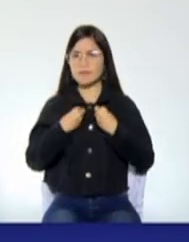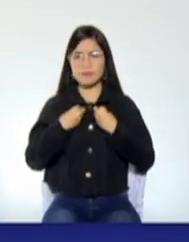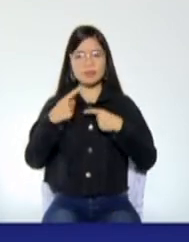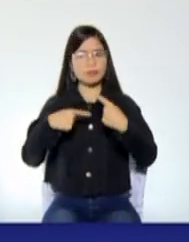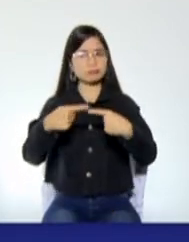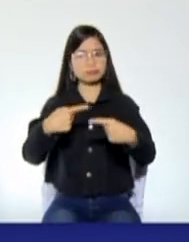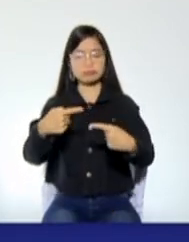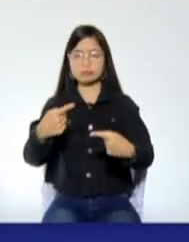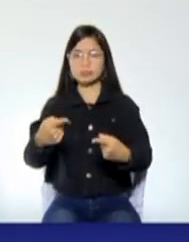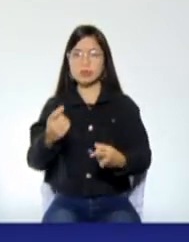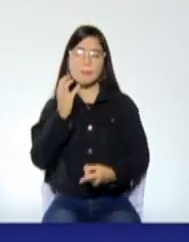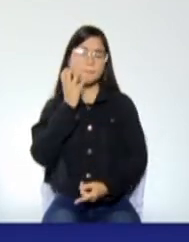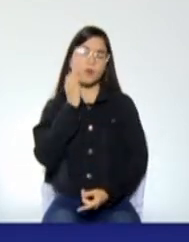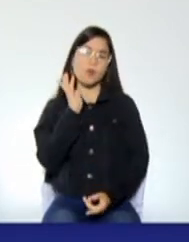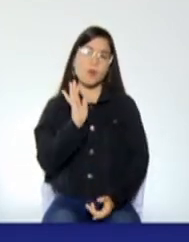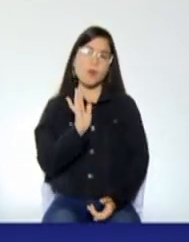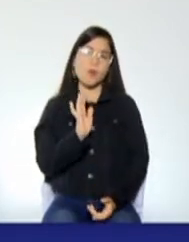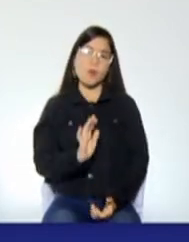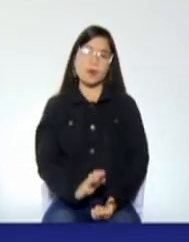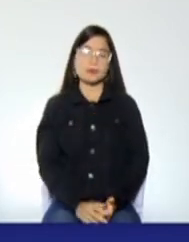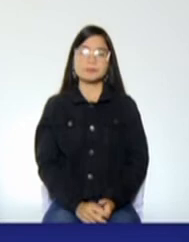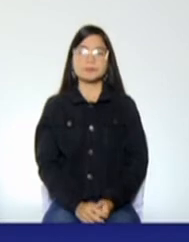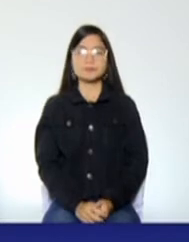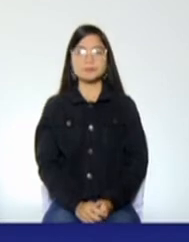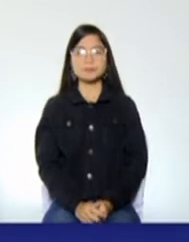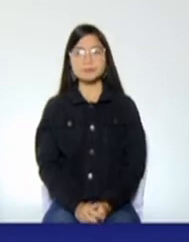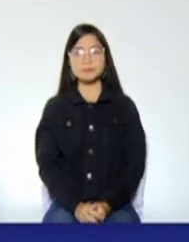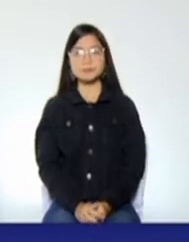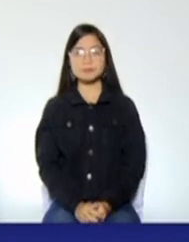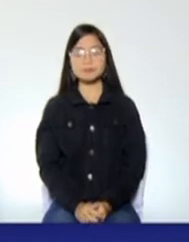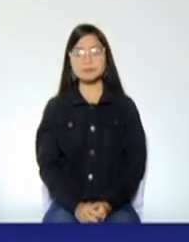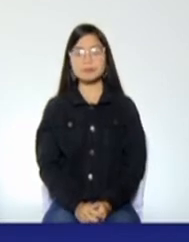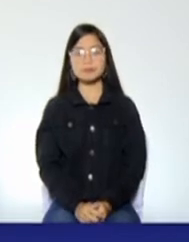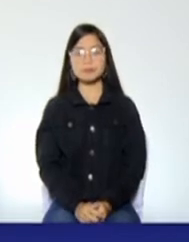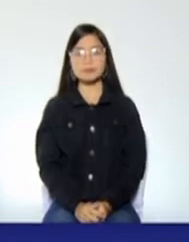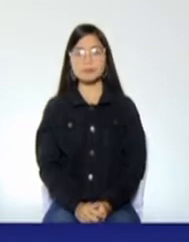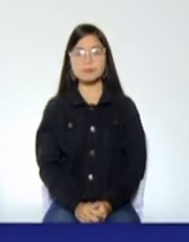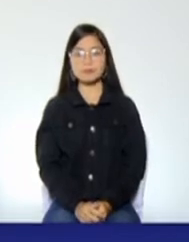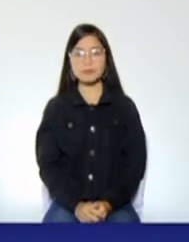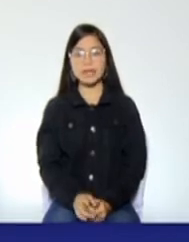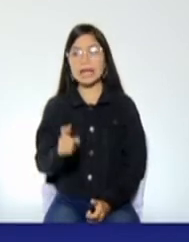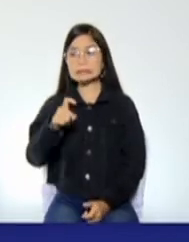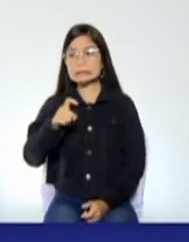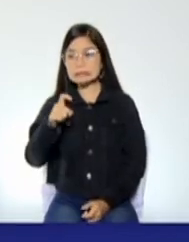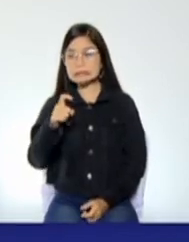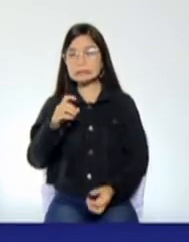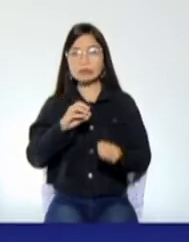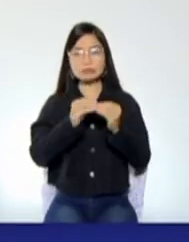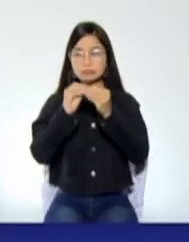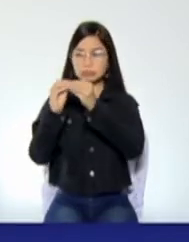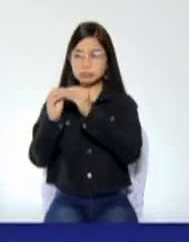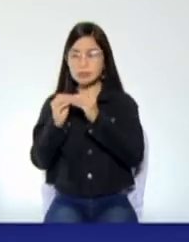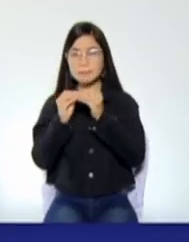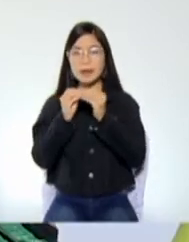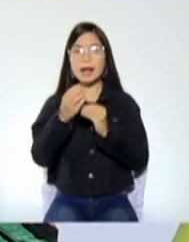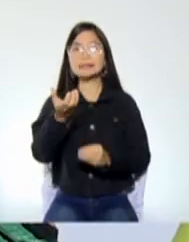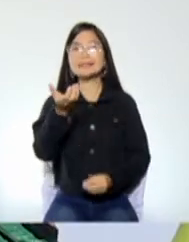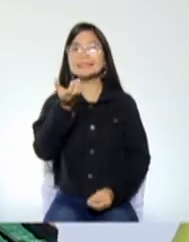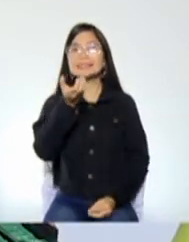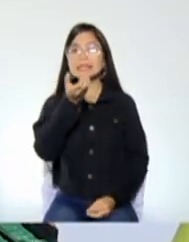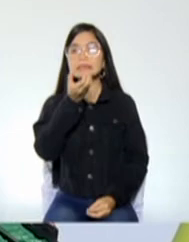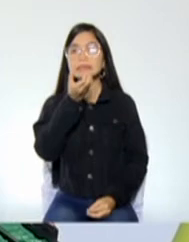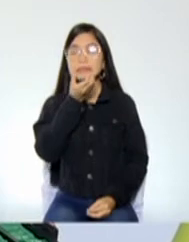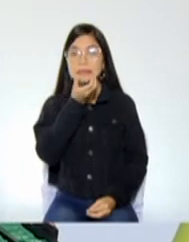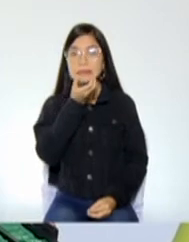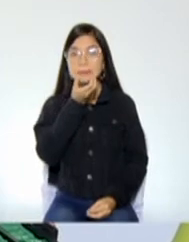Proponga, por ejemplo, un ejercicio de la vida cotidiana en el que yo te digo que necesito preparar perro calientes y los